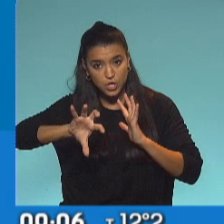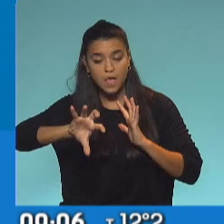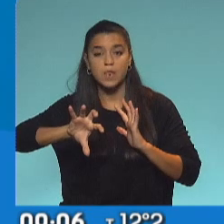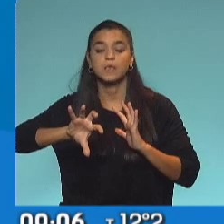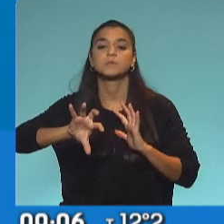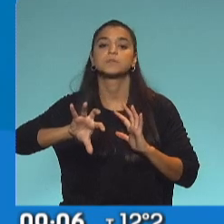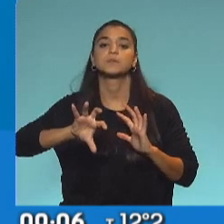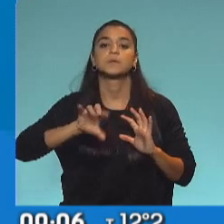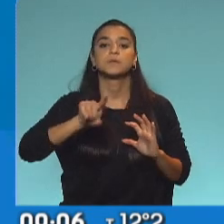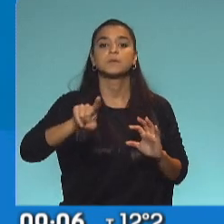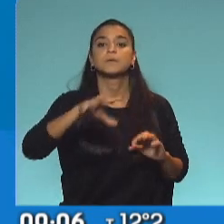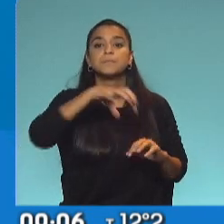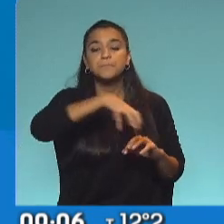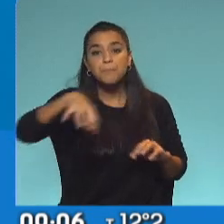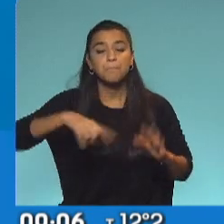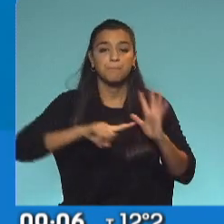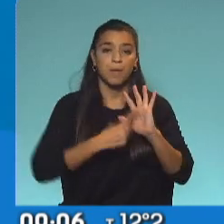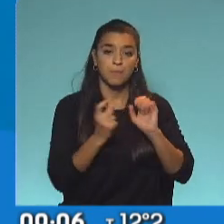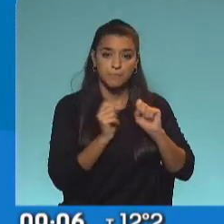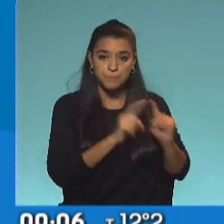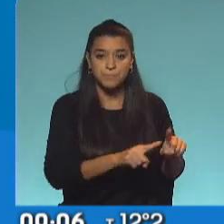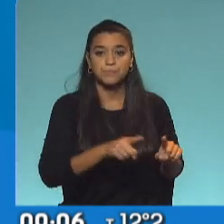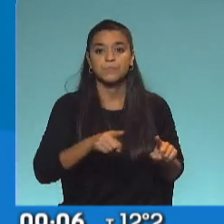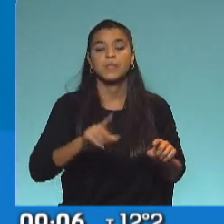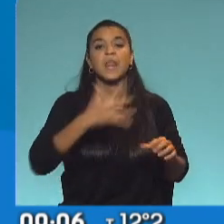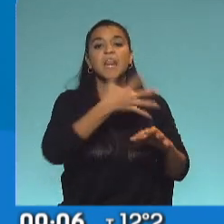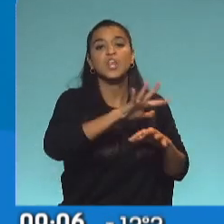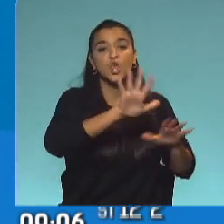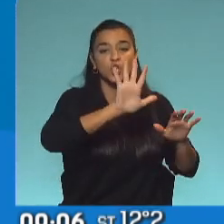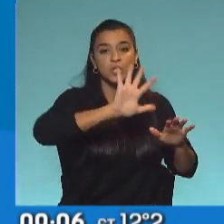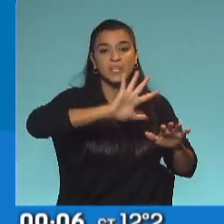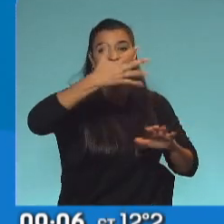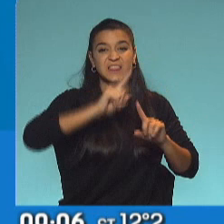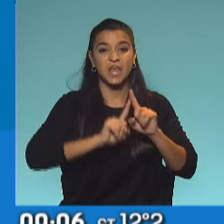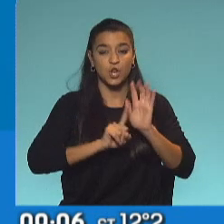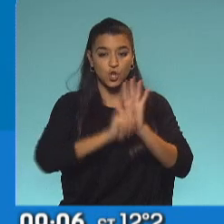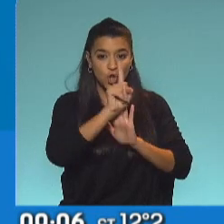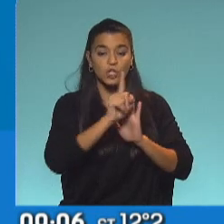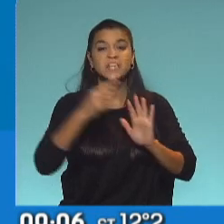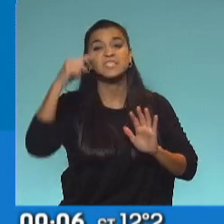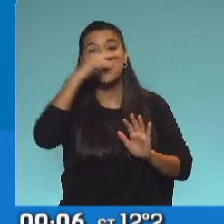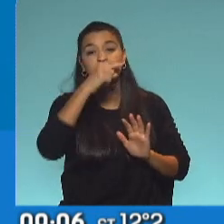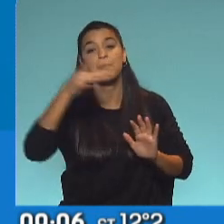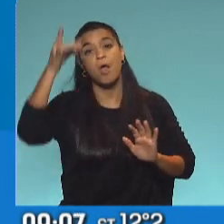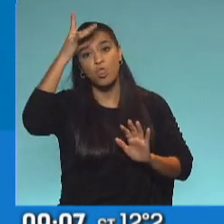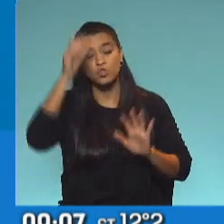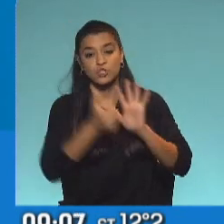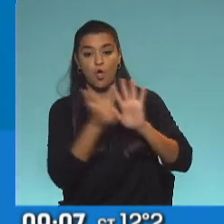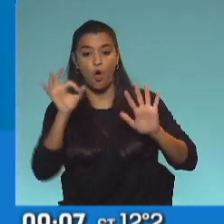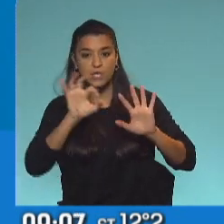en sus regiones sanitarias metropolitanas la región quinta en el norte séptima y 12 en la zona oeste